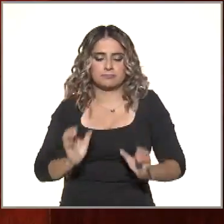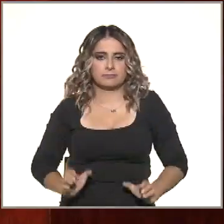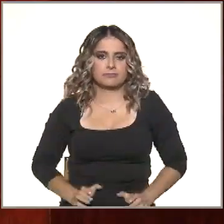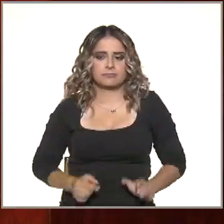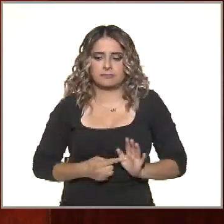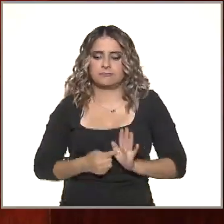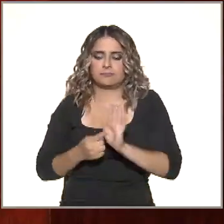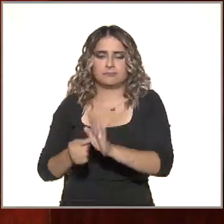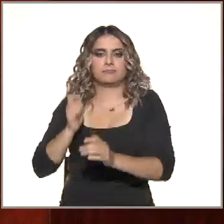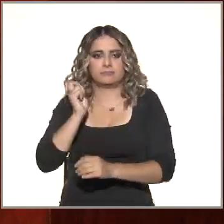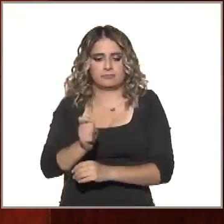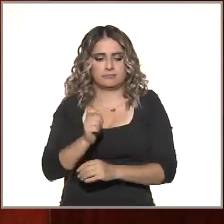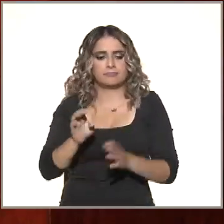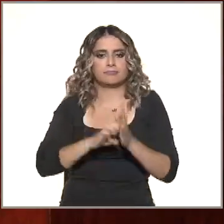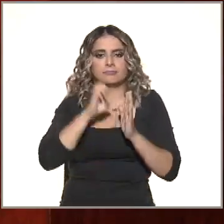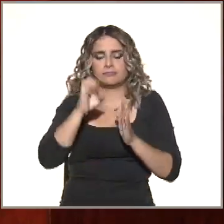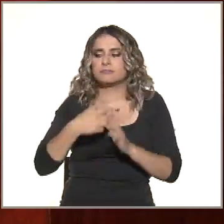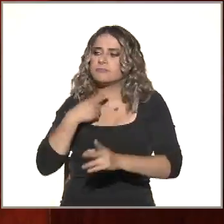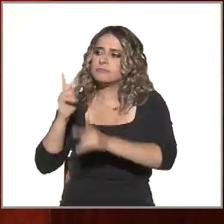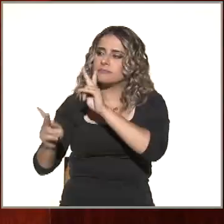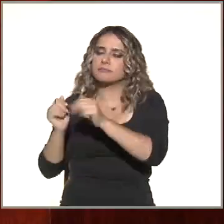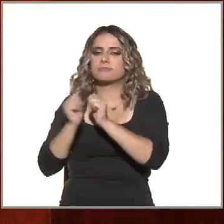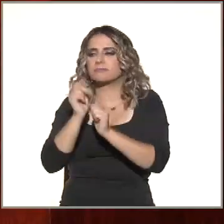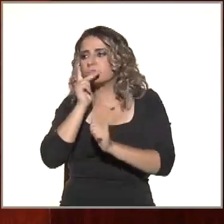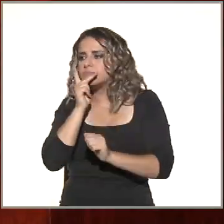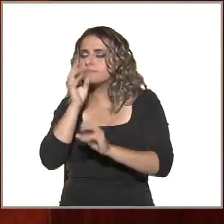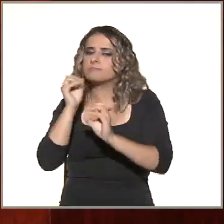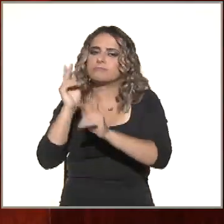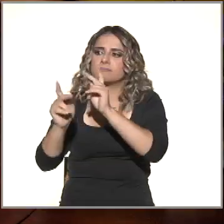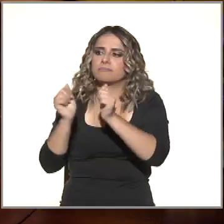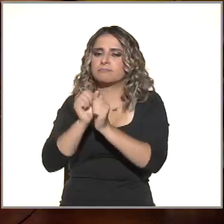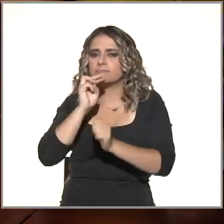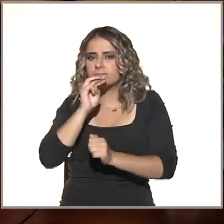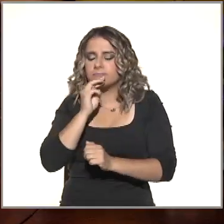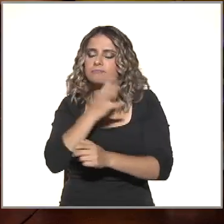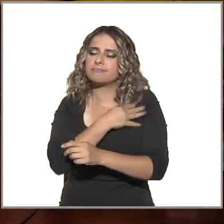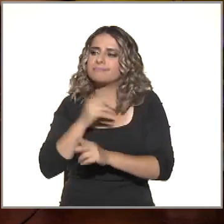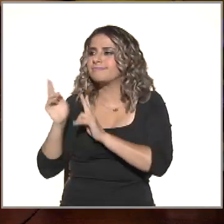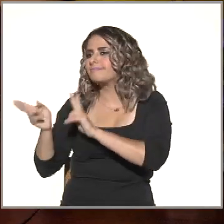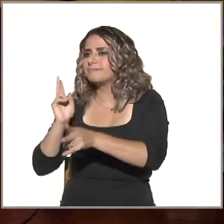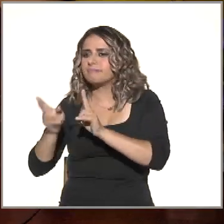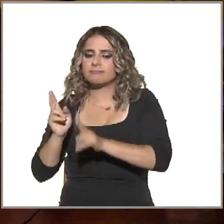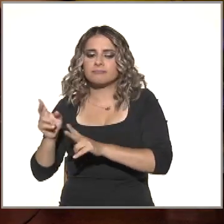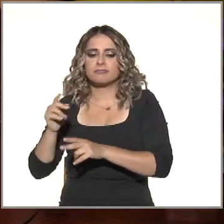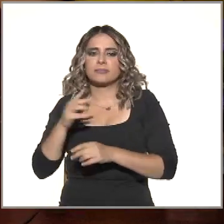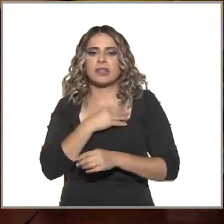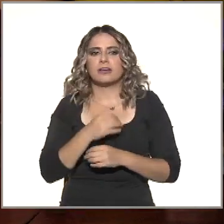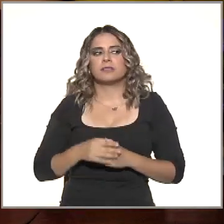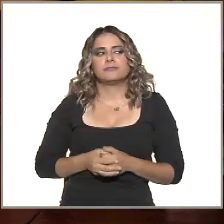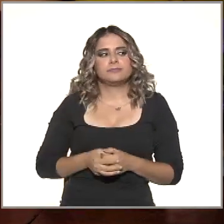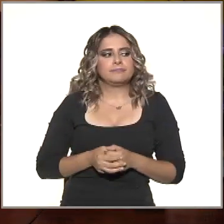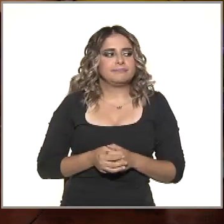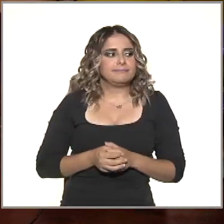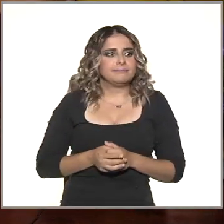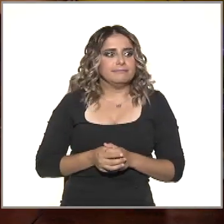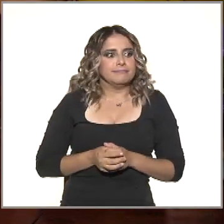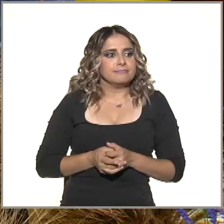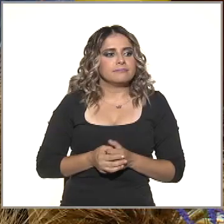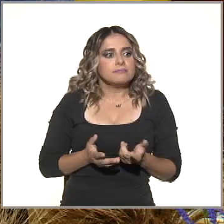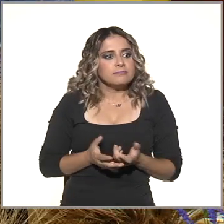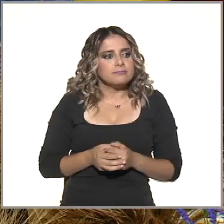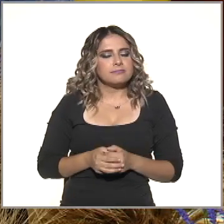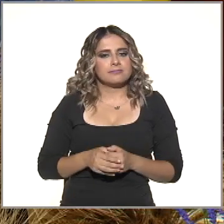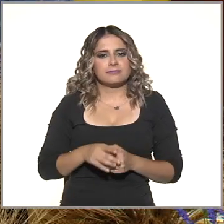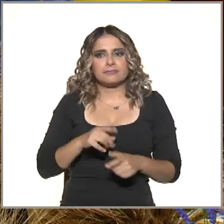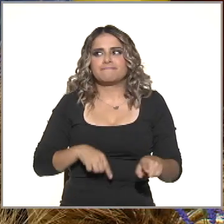Estás hablando con el papá, ¿no? Con la mamá o tal, están los hijos y ¿no? Y le haces el gesto de esto, no lo digas, o le das la